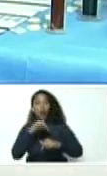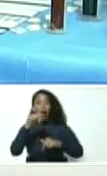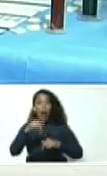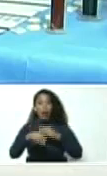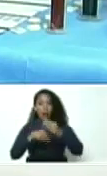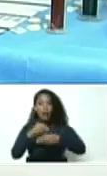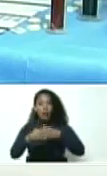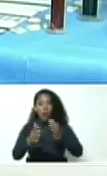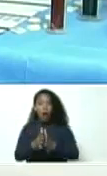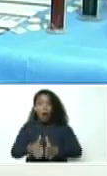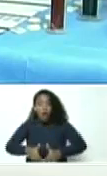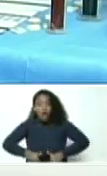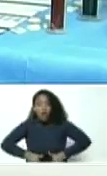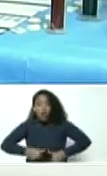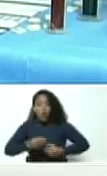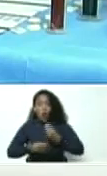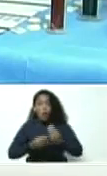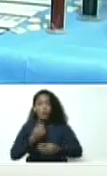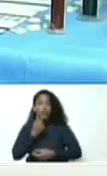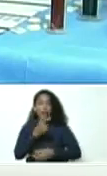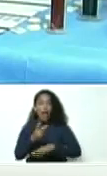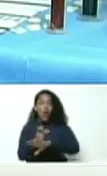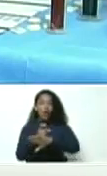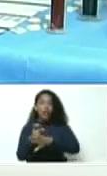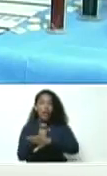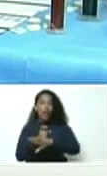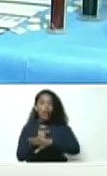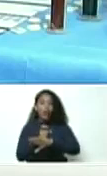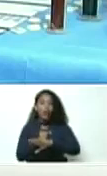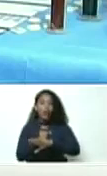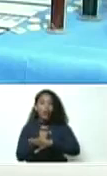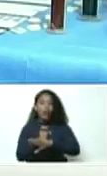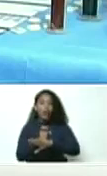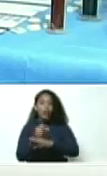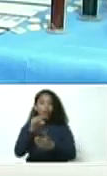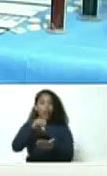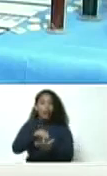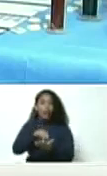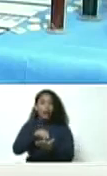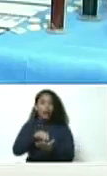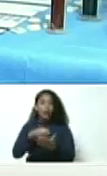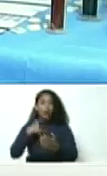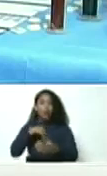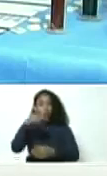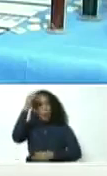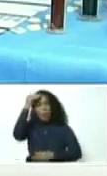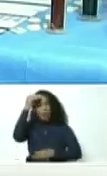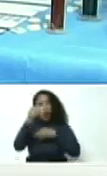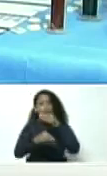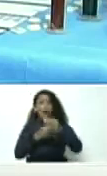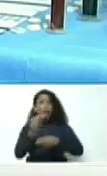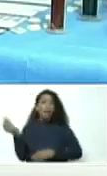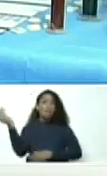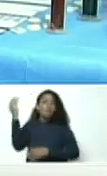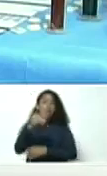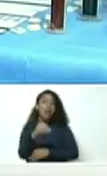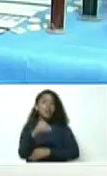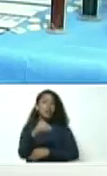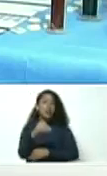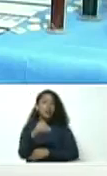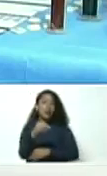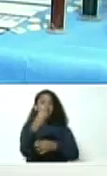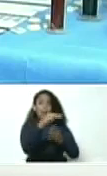un gran esfuerzo. Como decía el gobernador Terán, hemos aprendido a hacer más con menos.